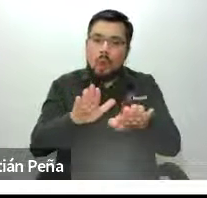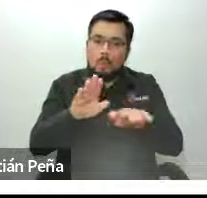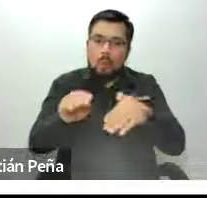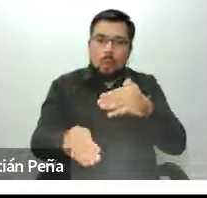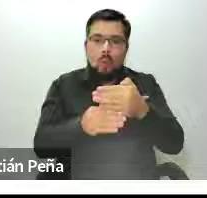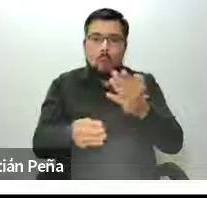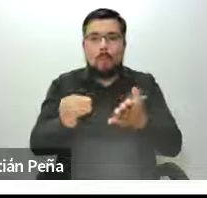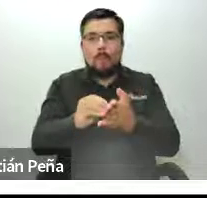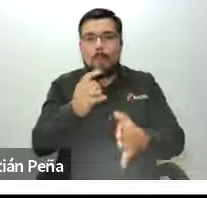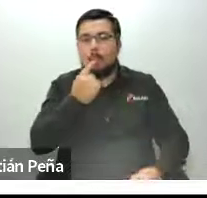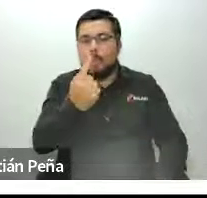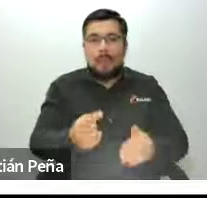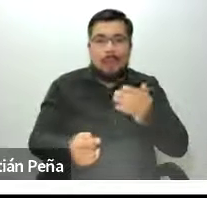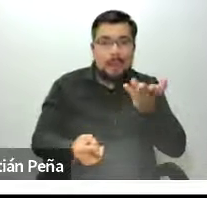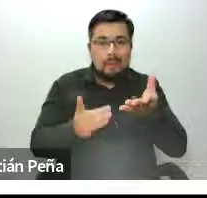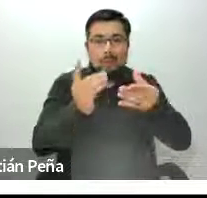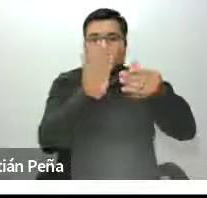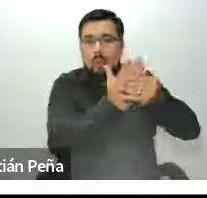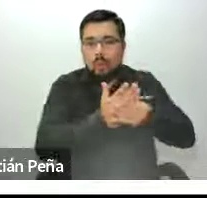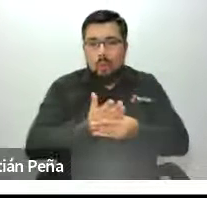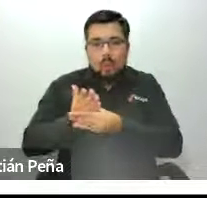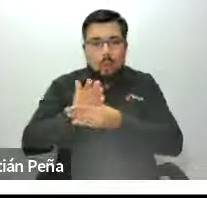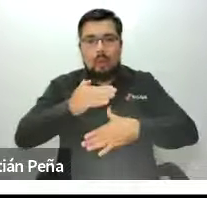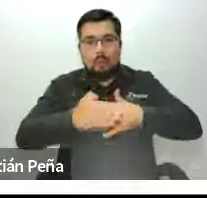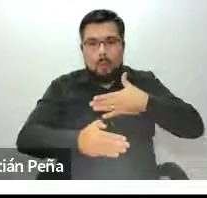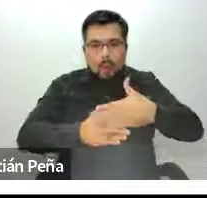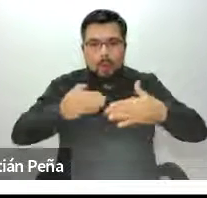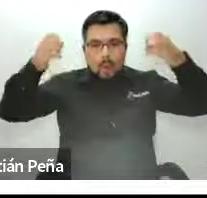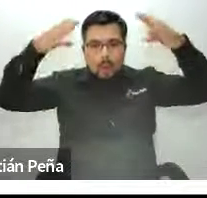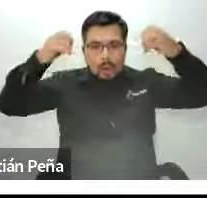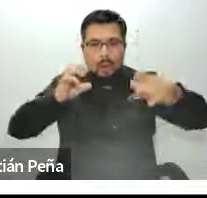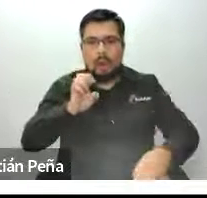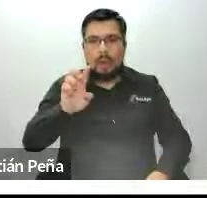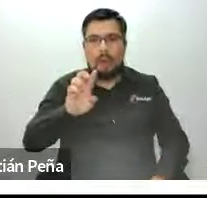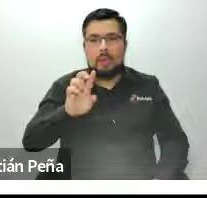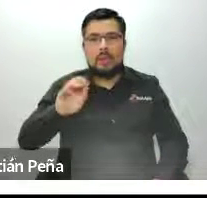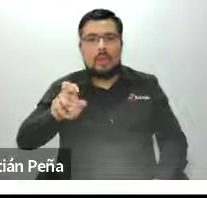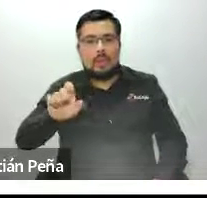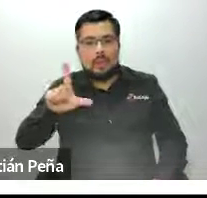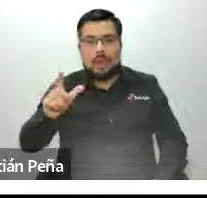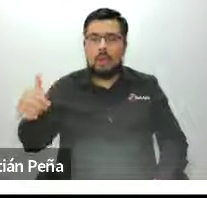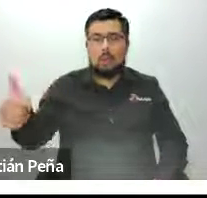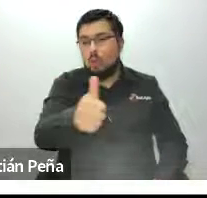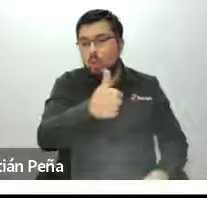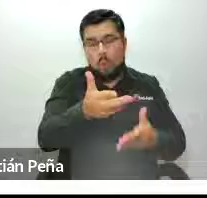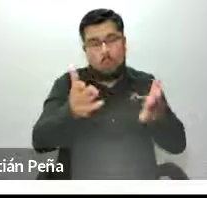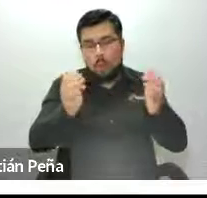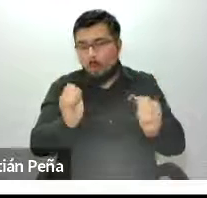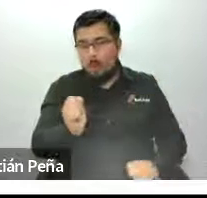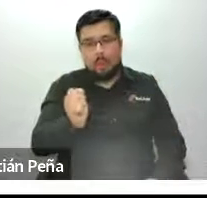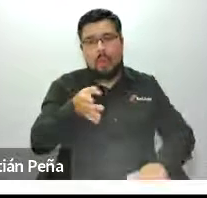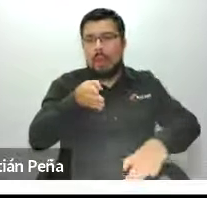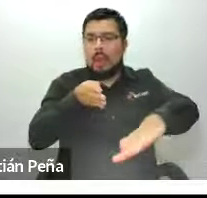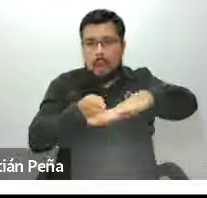Estos son, ¿no es cierto?, los documentos de las progresiones de aprendizaje en espiral. Todas y todos ustedes pueden acceder a este material. Está en la página